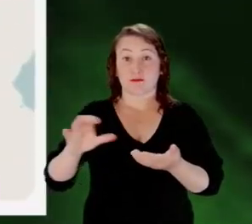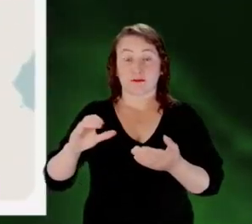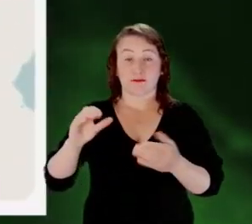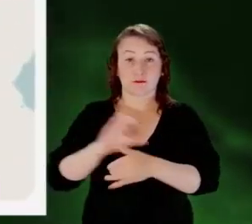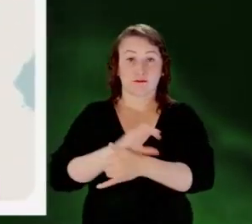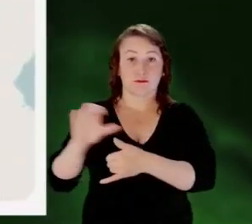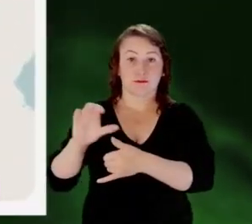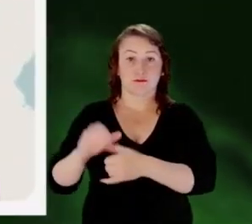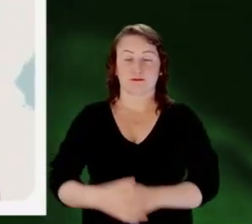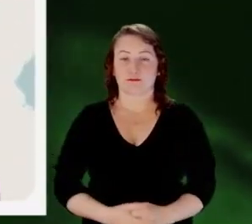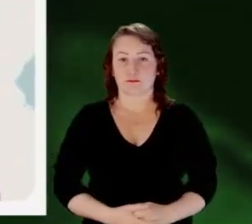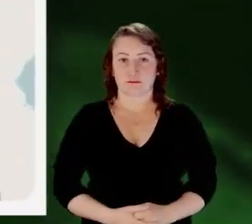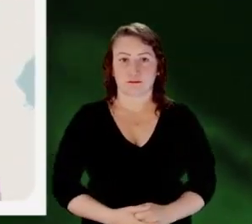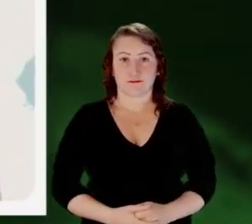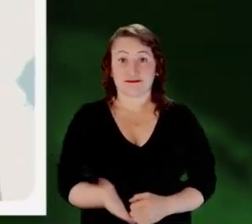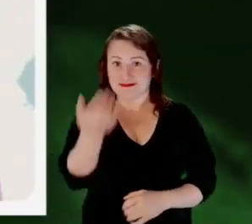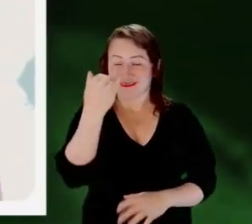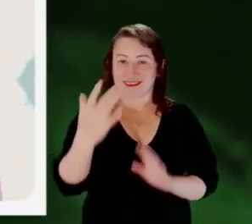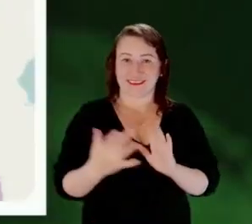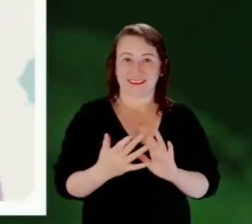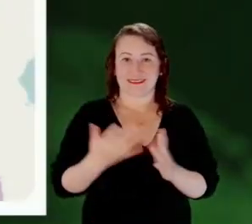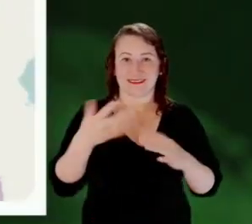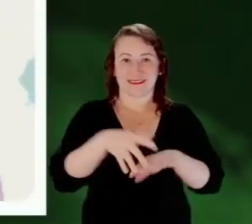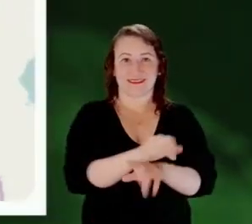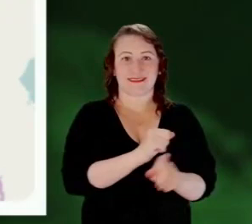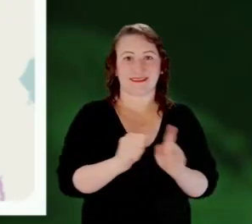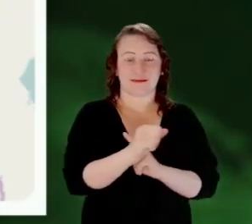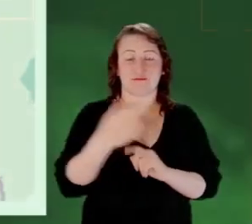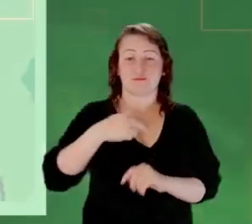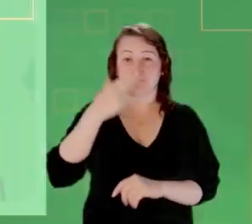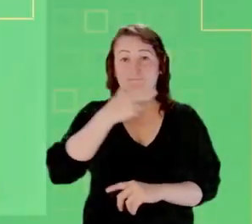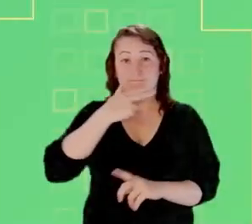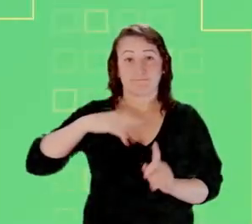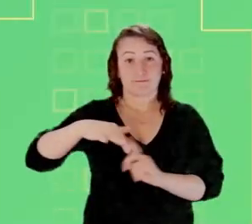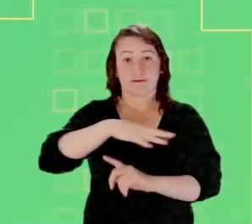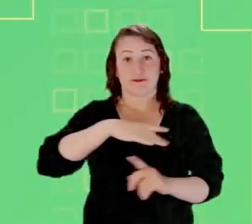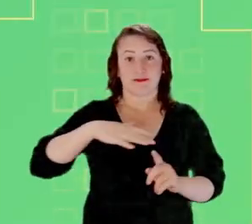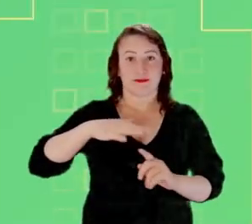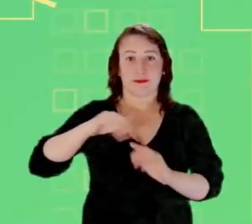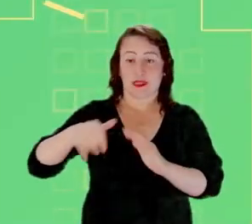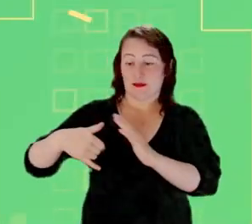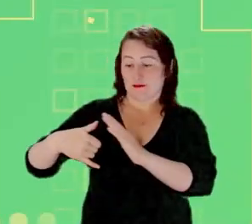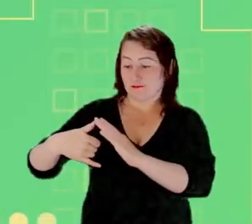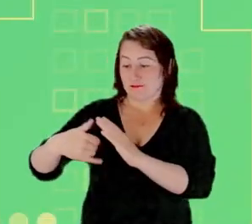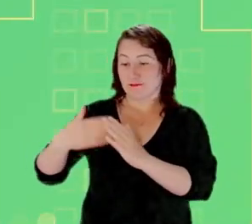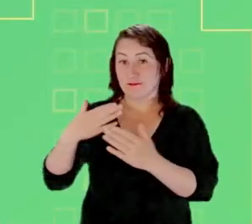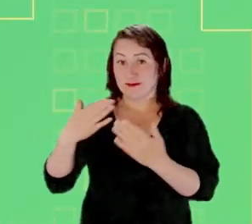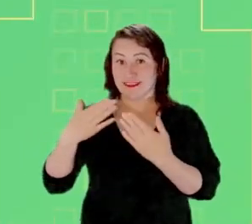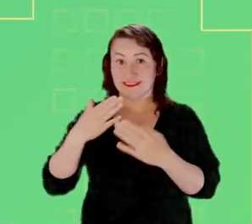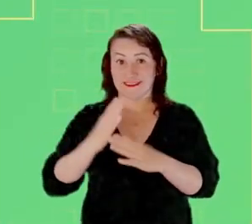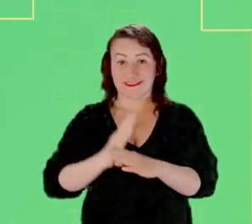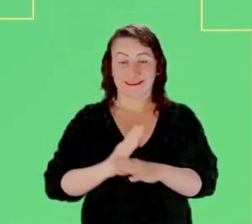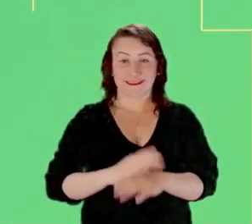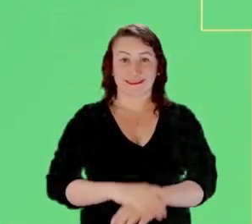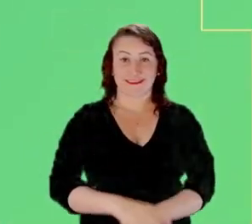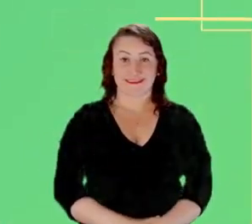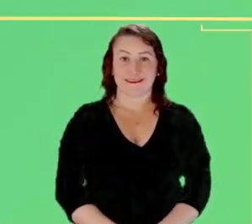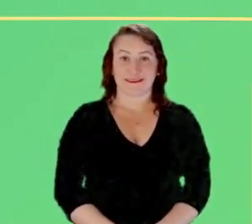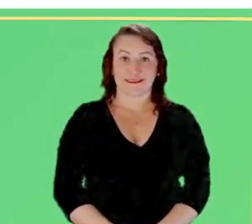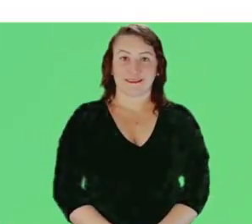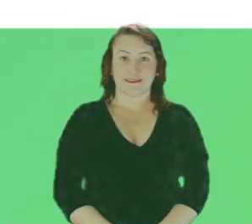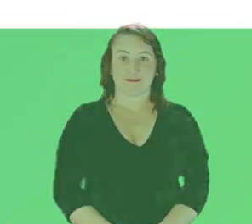Alerta naranja por tiempo lluvioso en el centro y occidente del Caribe. Síguenos en nuestras redes sociales. Nuestro